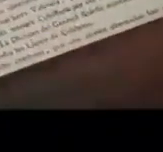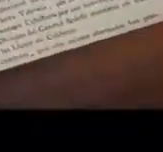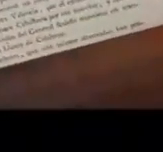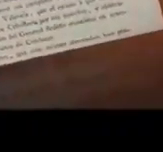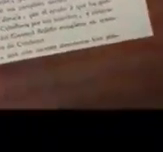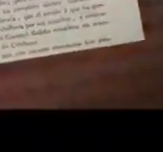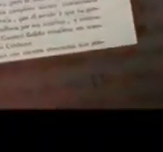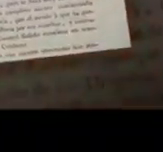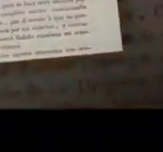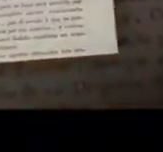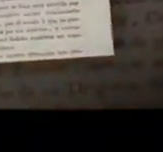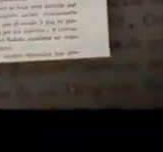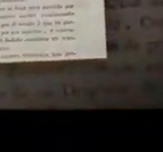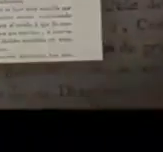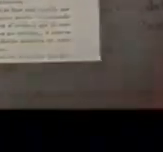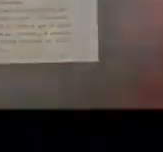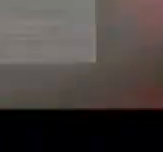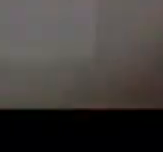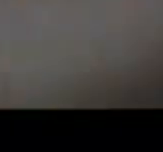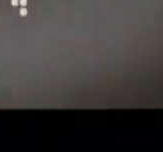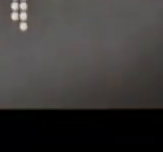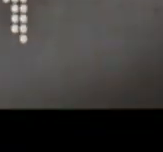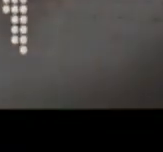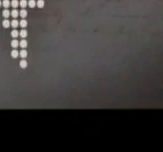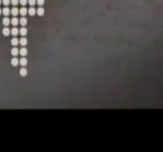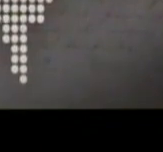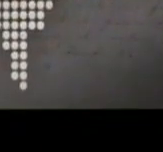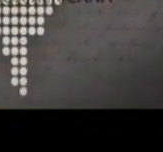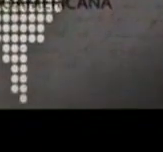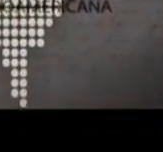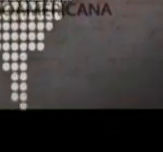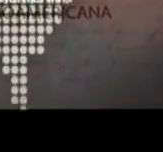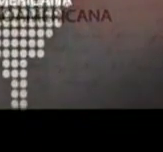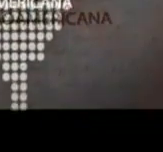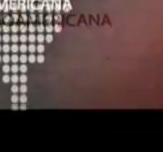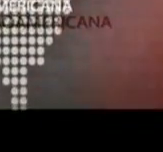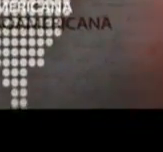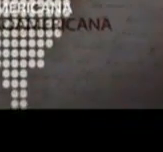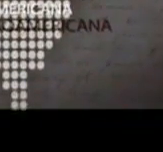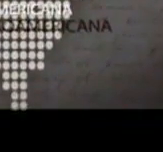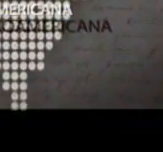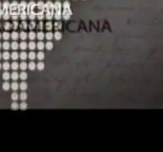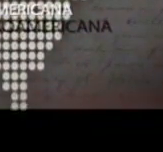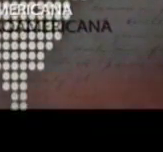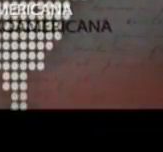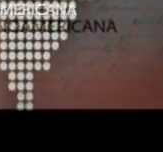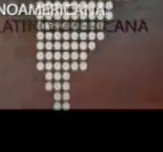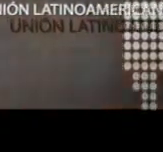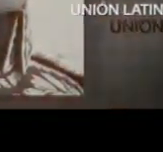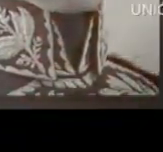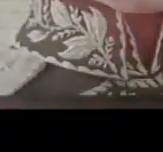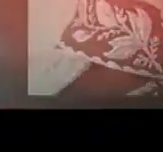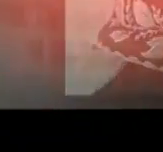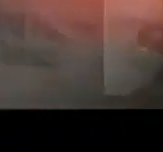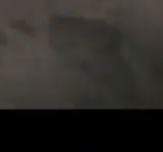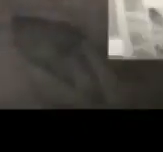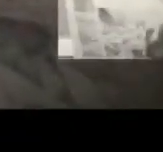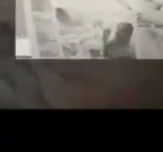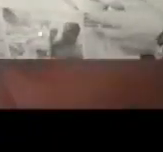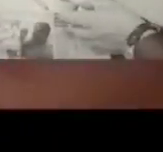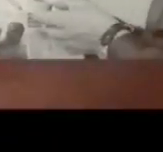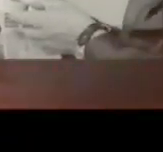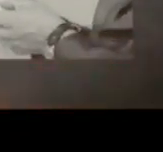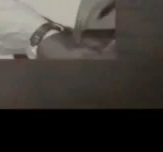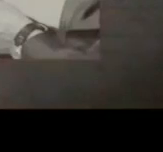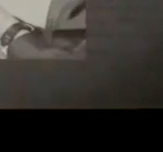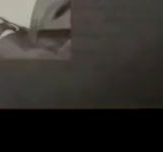moral y la formación común en torno a las ideas de libertad, igualdad y unión latinoamericana. Hoy